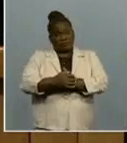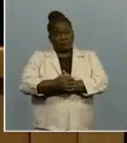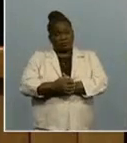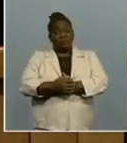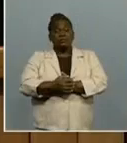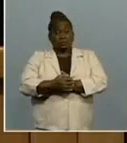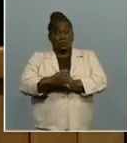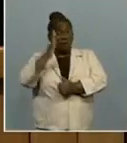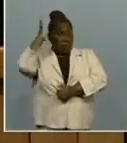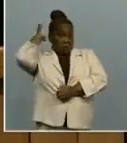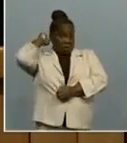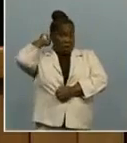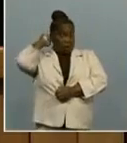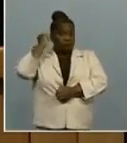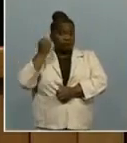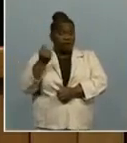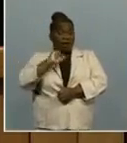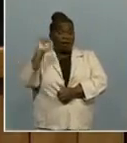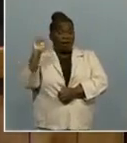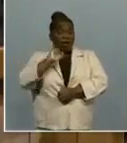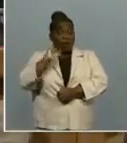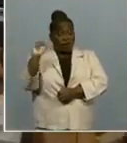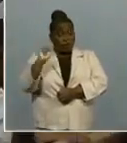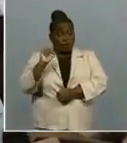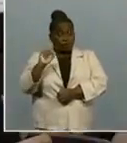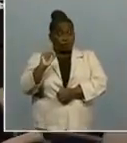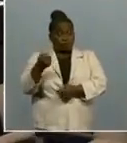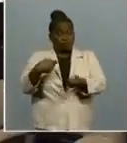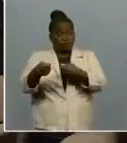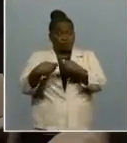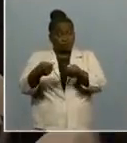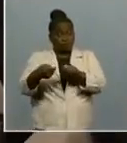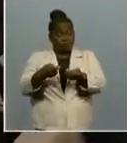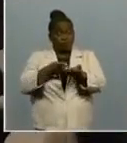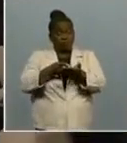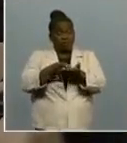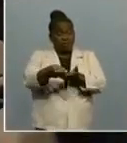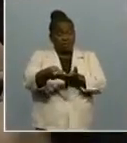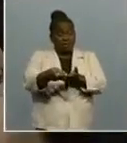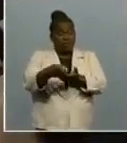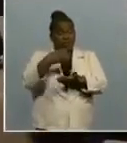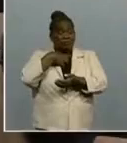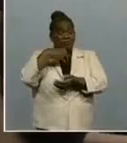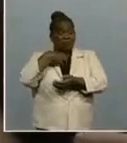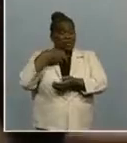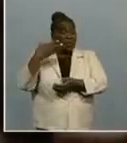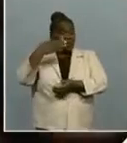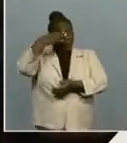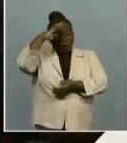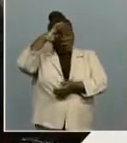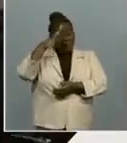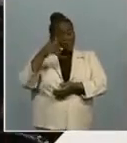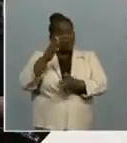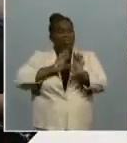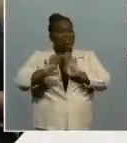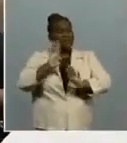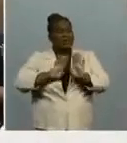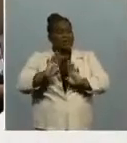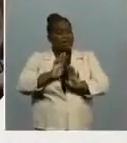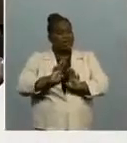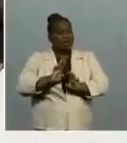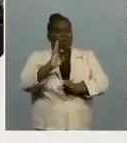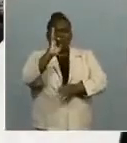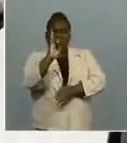raúl fue capaz de lograr la renegociación de una enorme deuda defendiendo como honestidad y respeto la palabra empeñada